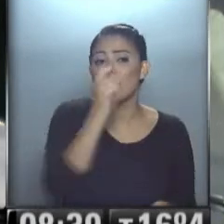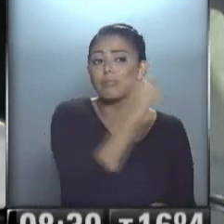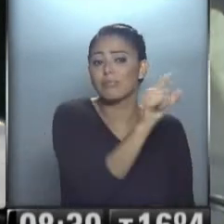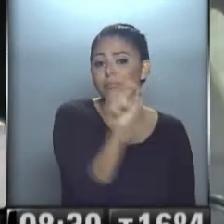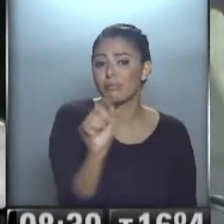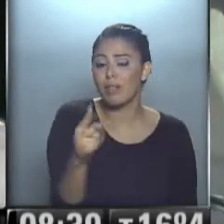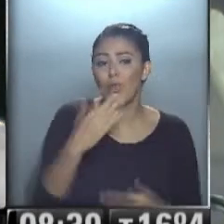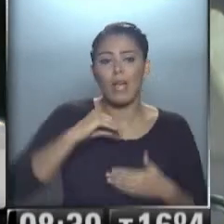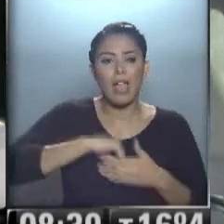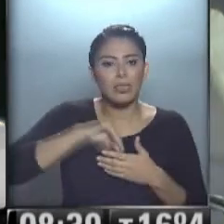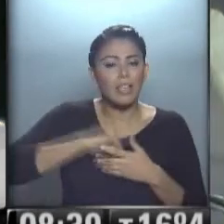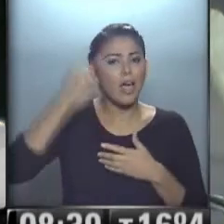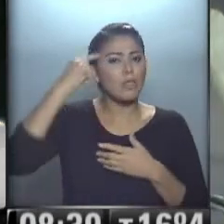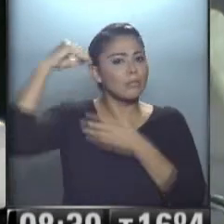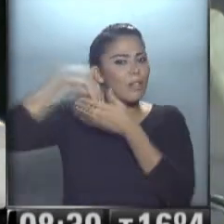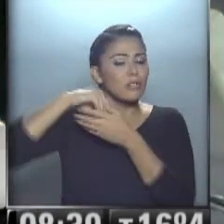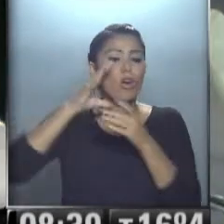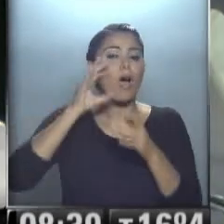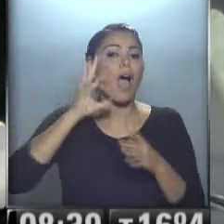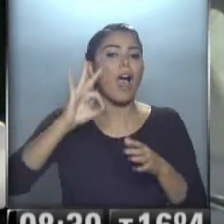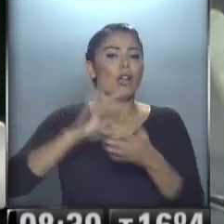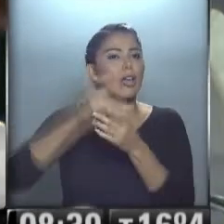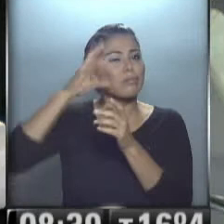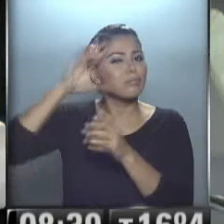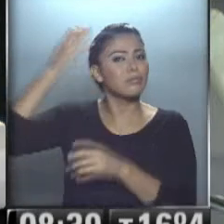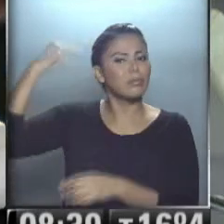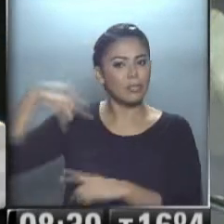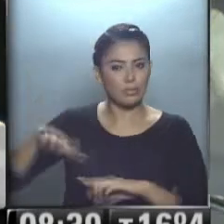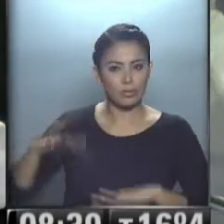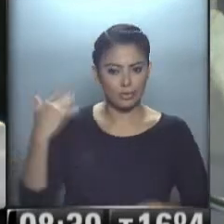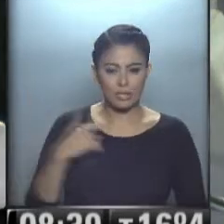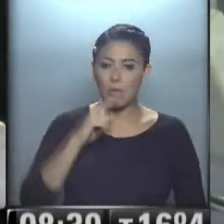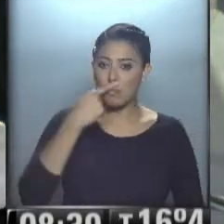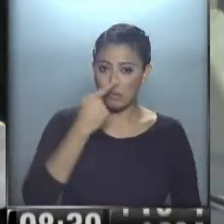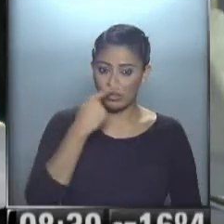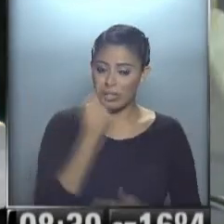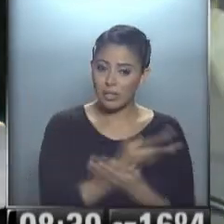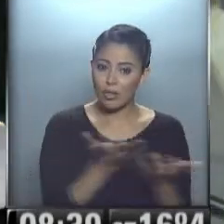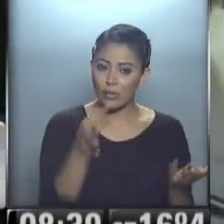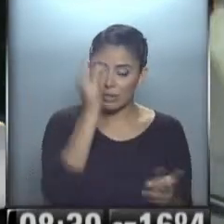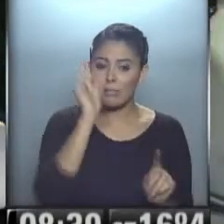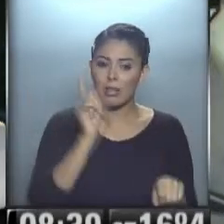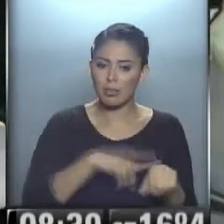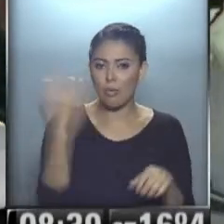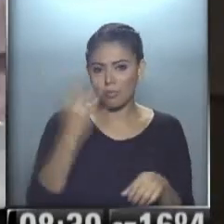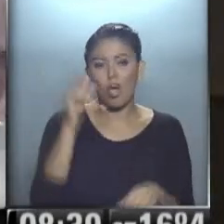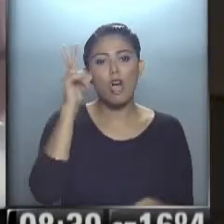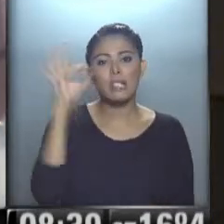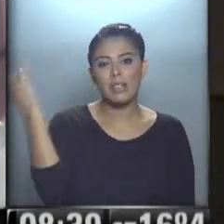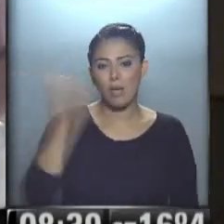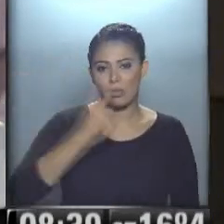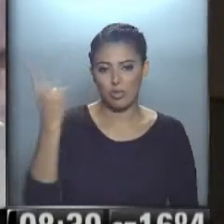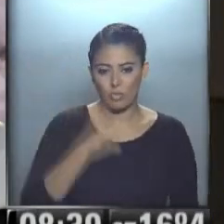con su vida o que tienen que ver con algún hecho del pasado. Interesante la obra, además de tener un tiempo adecuado en 80